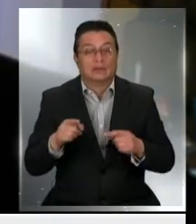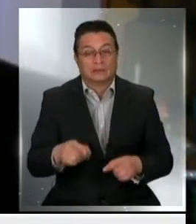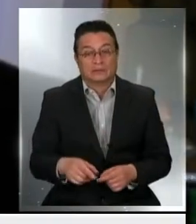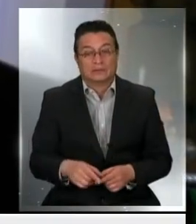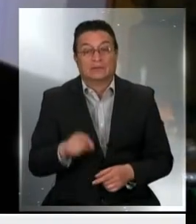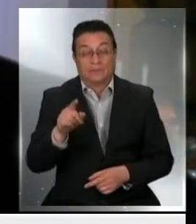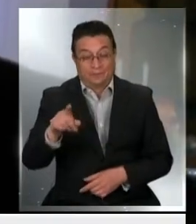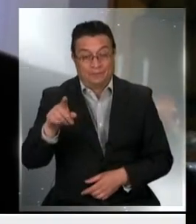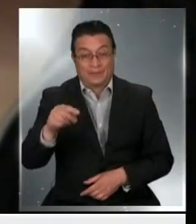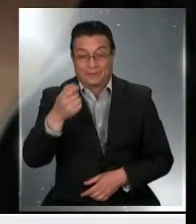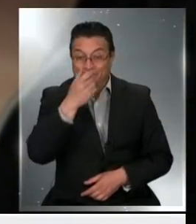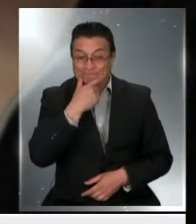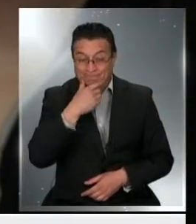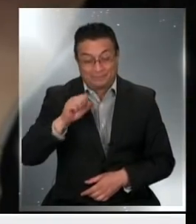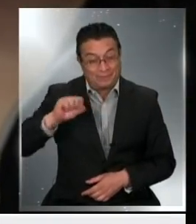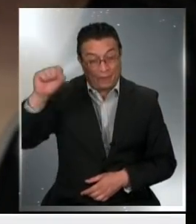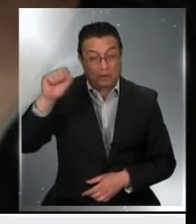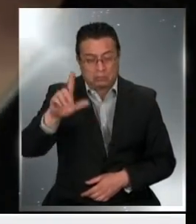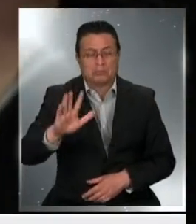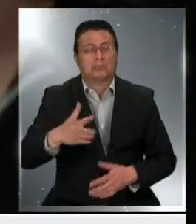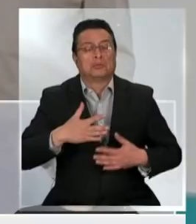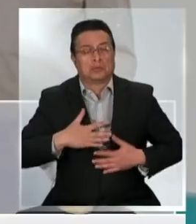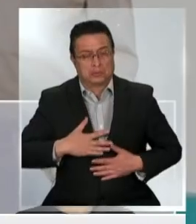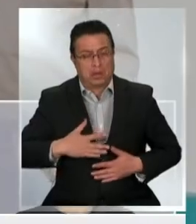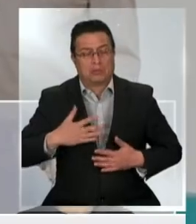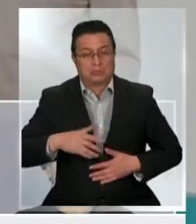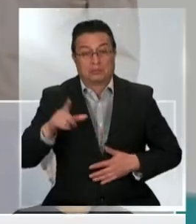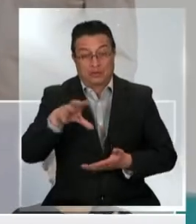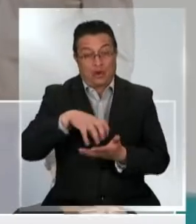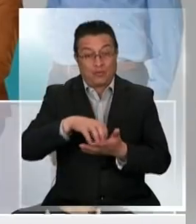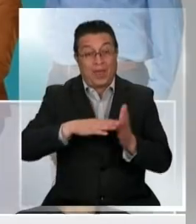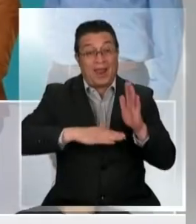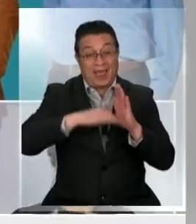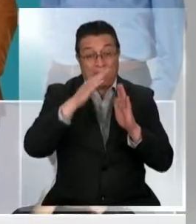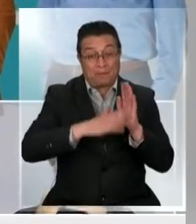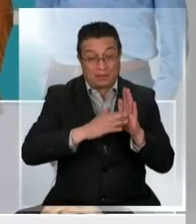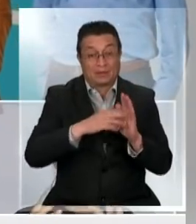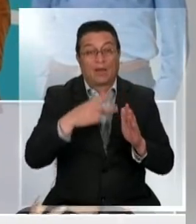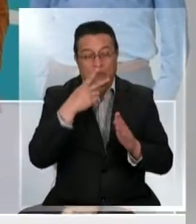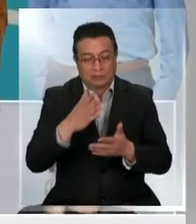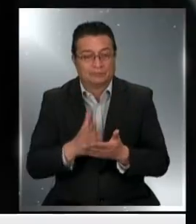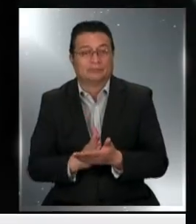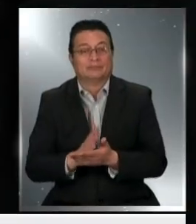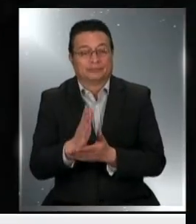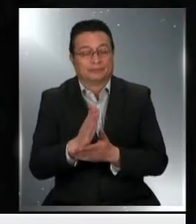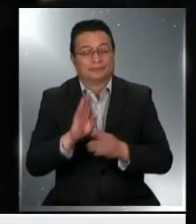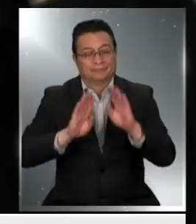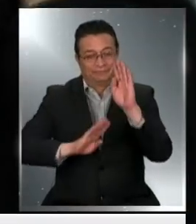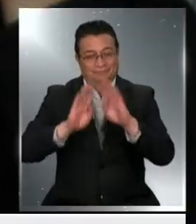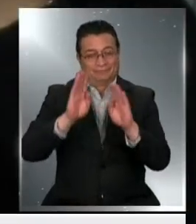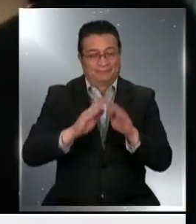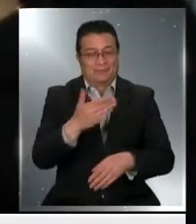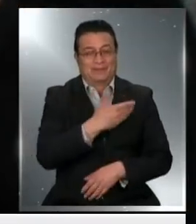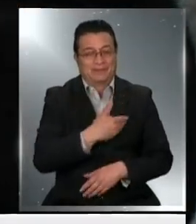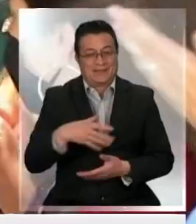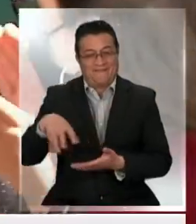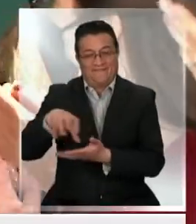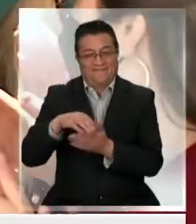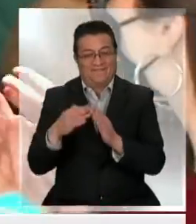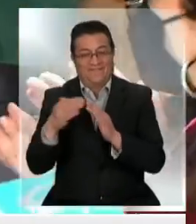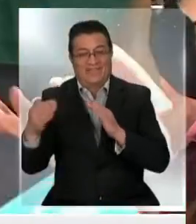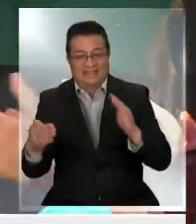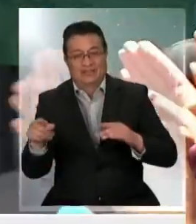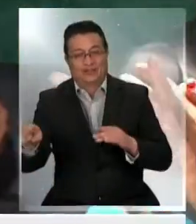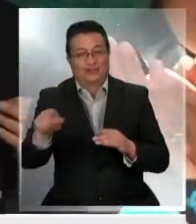El diputado magallánico se lo toma con calma y desde La Pintana vio el estreno de su franja presidencial con vecinos de la comuna.